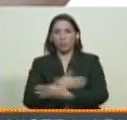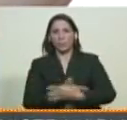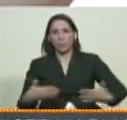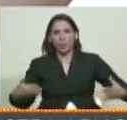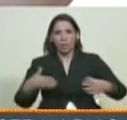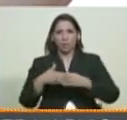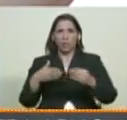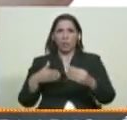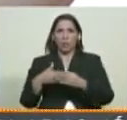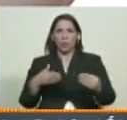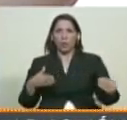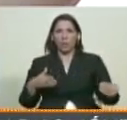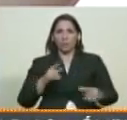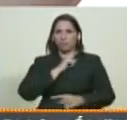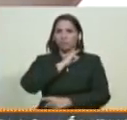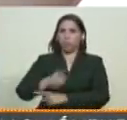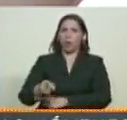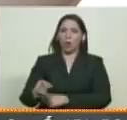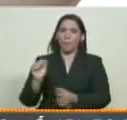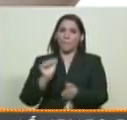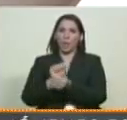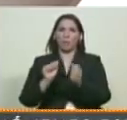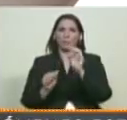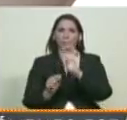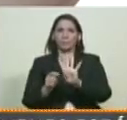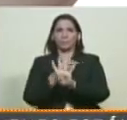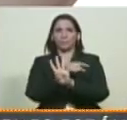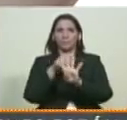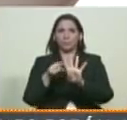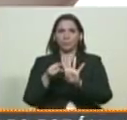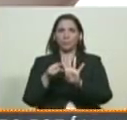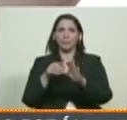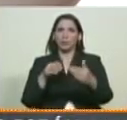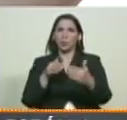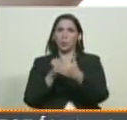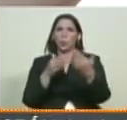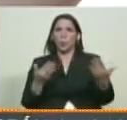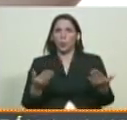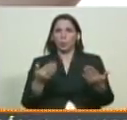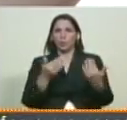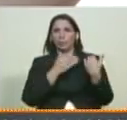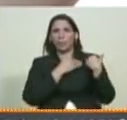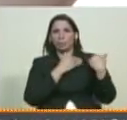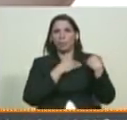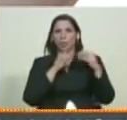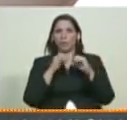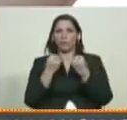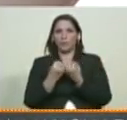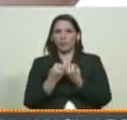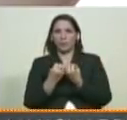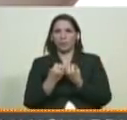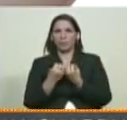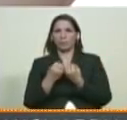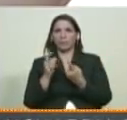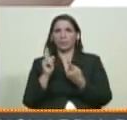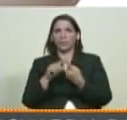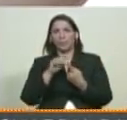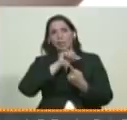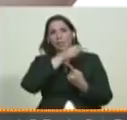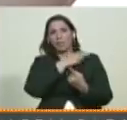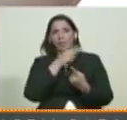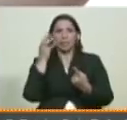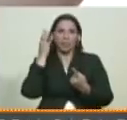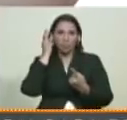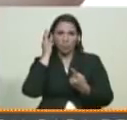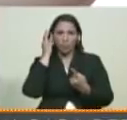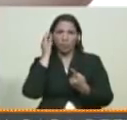este caso se emitieron 4 órdenes de aprehensión contra los responsables de dicha oficina, entre ellas la directora